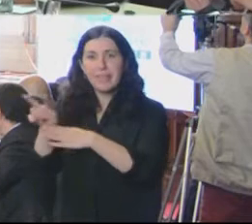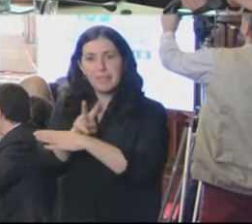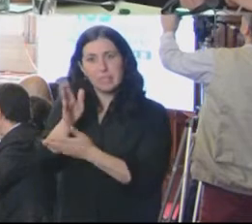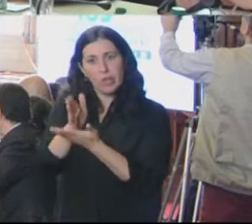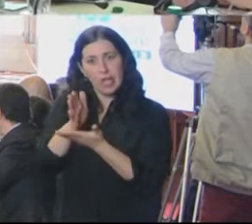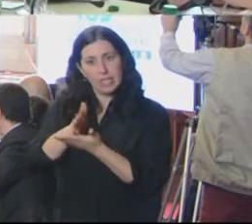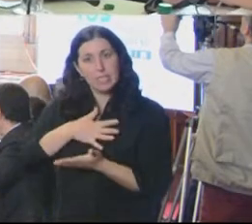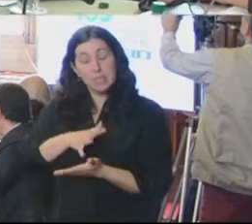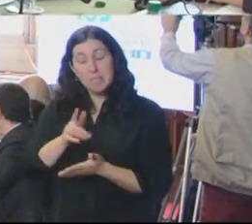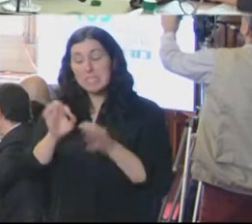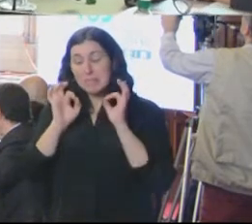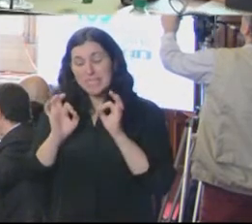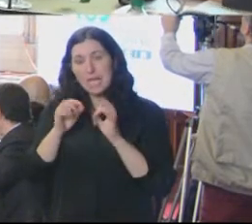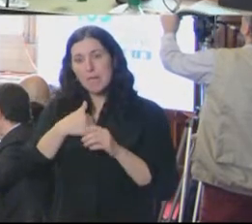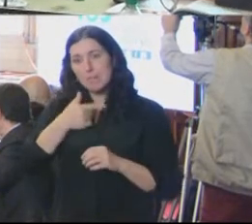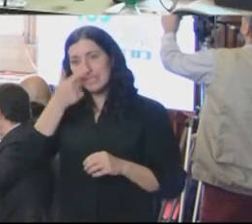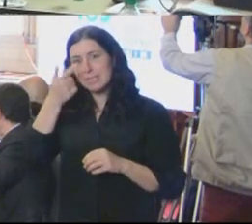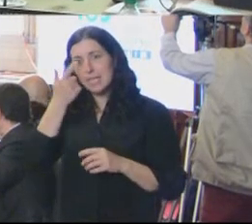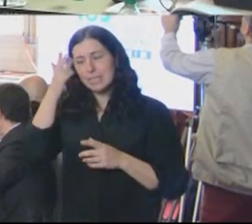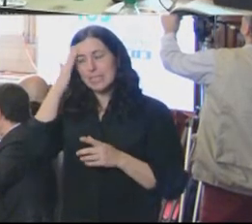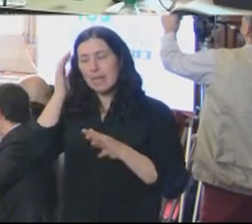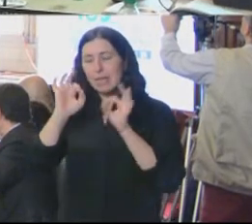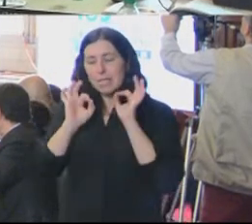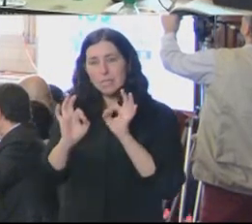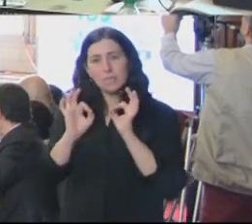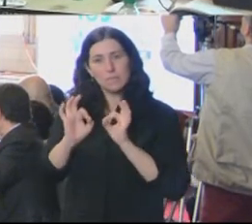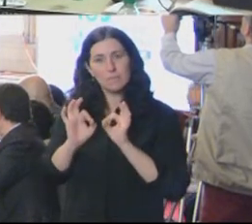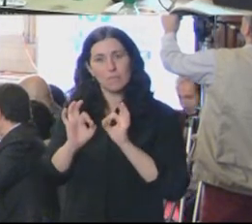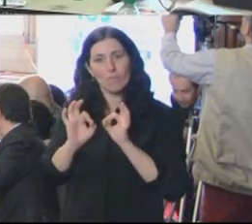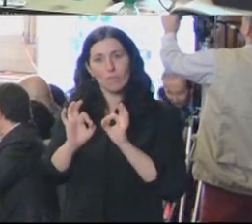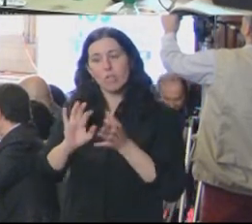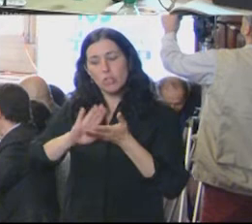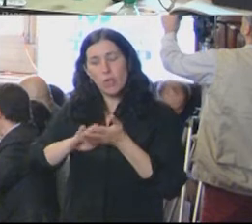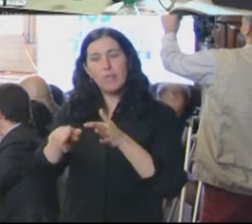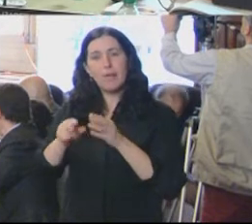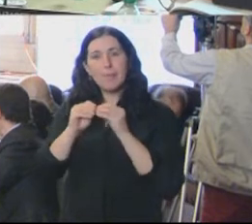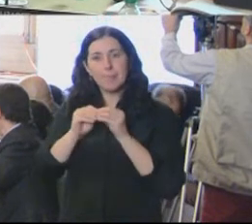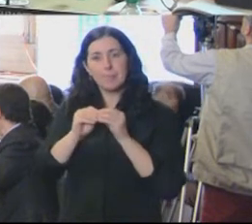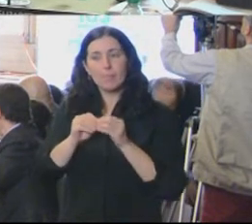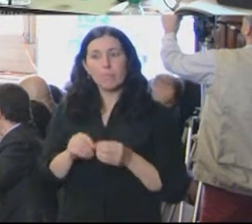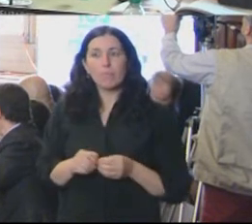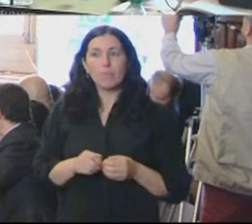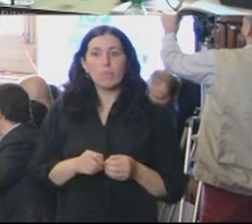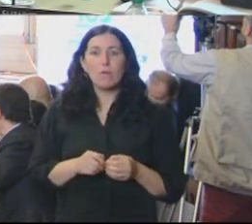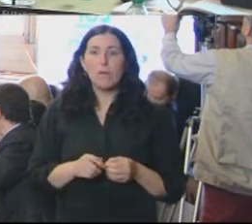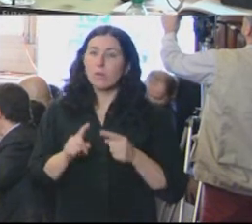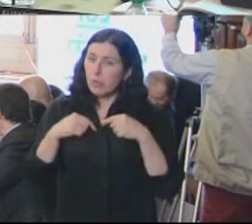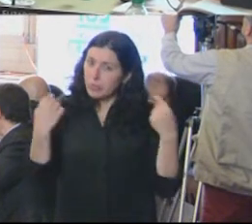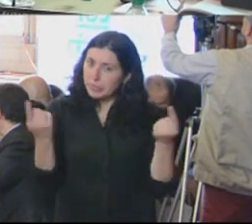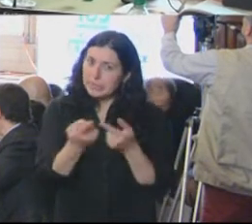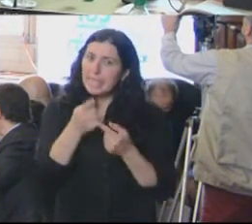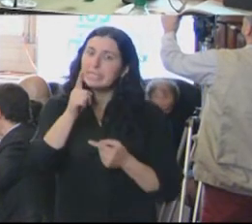Particularmente me interesa tener una precisión de ese aspecto. Ustedes también